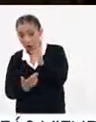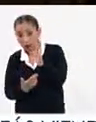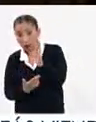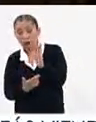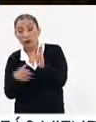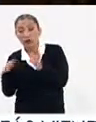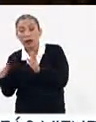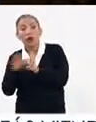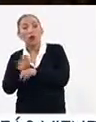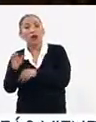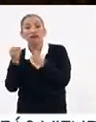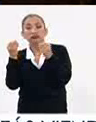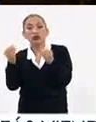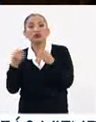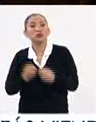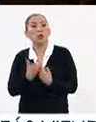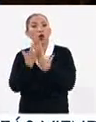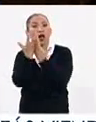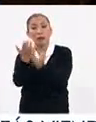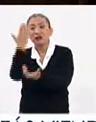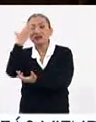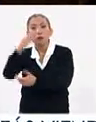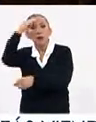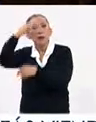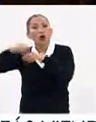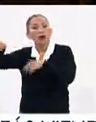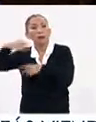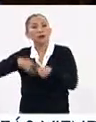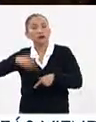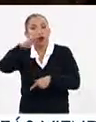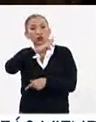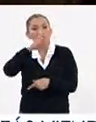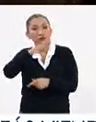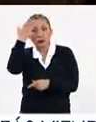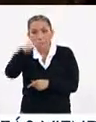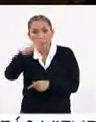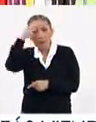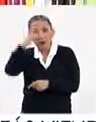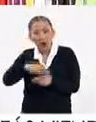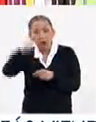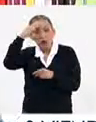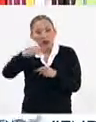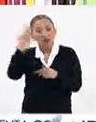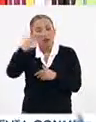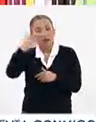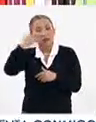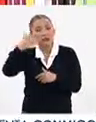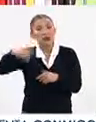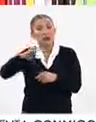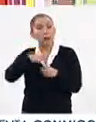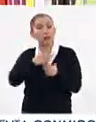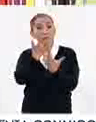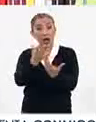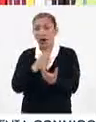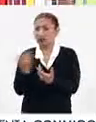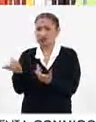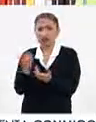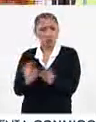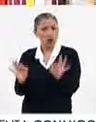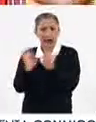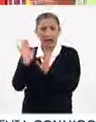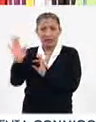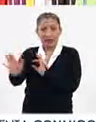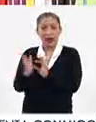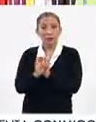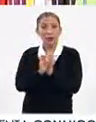postrevolucionaria, es la cantidad de poemas que se saben de memoria los rusos. En ahí hay un verdadero culto a la poesía, ¿eh? Bueno, hay estadios que se